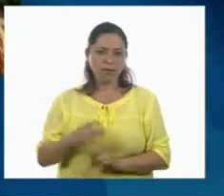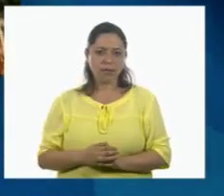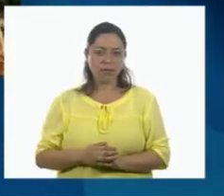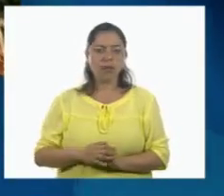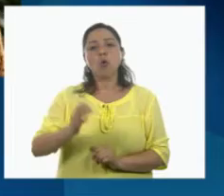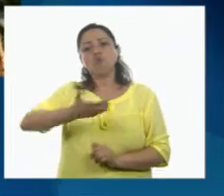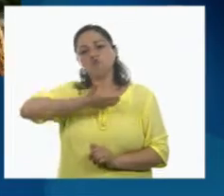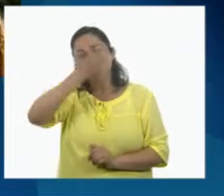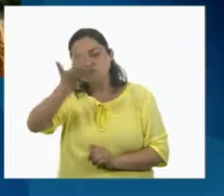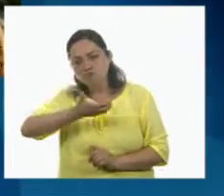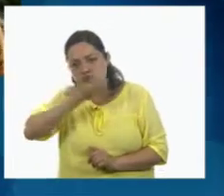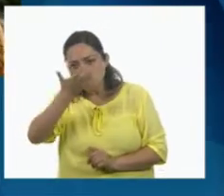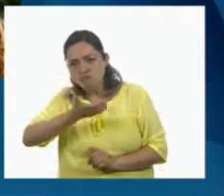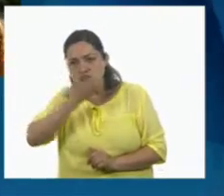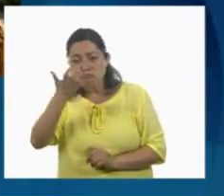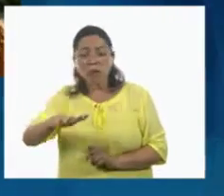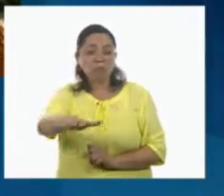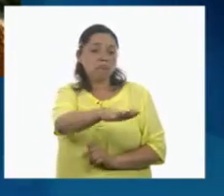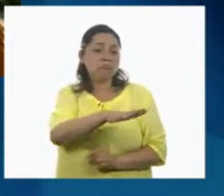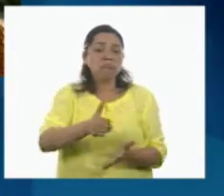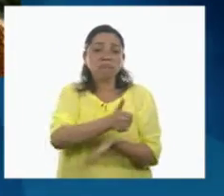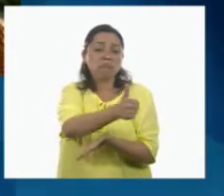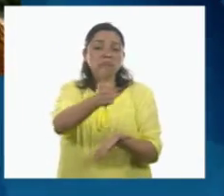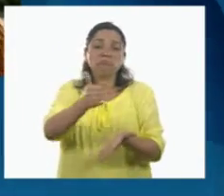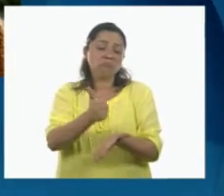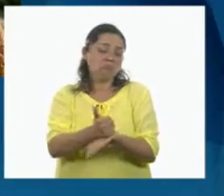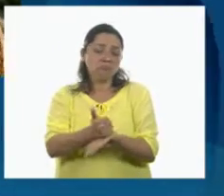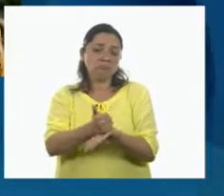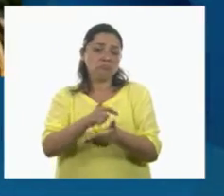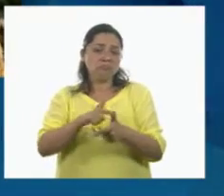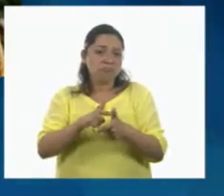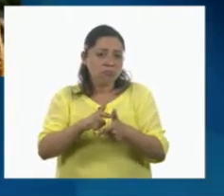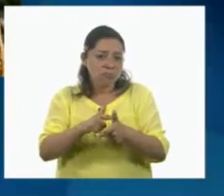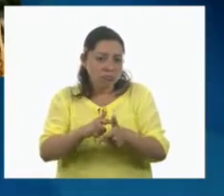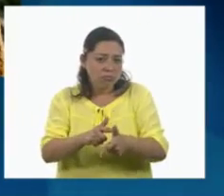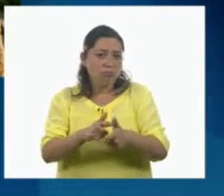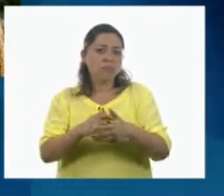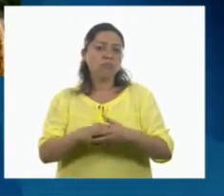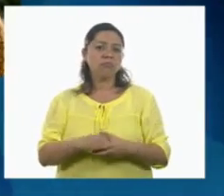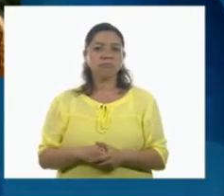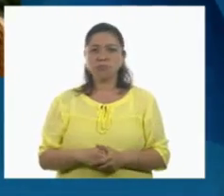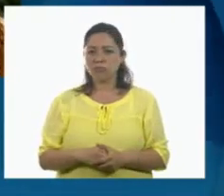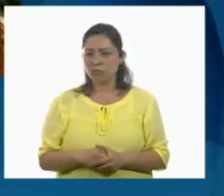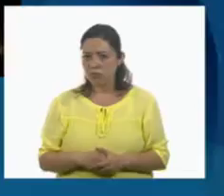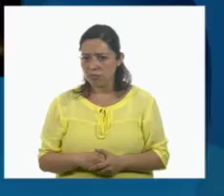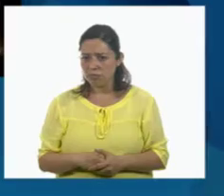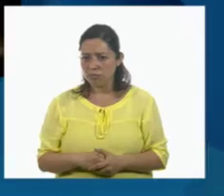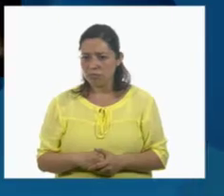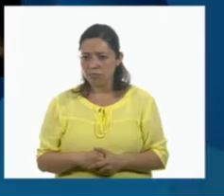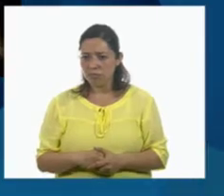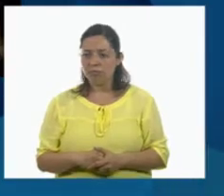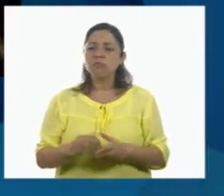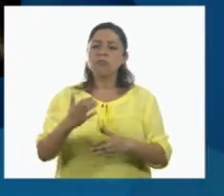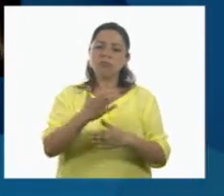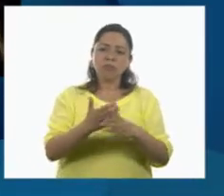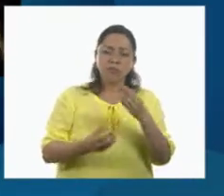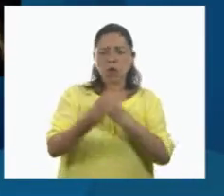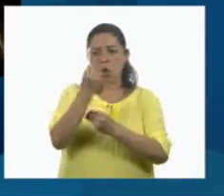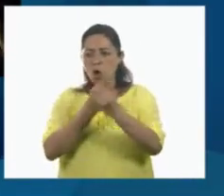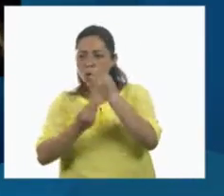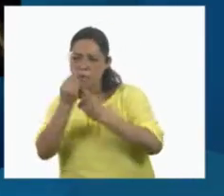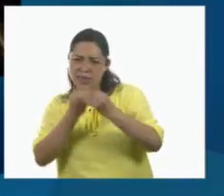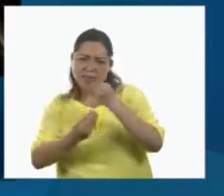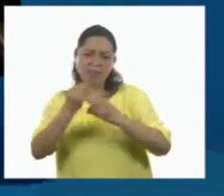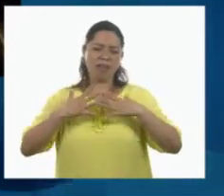y costumbres y la cotidianidad de la gente, sobre todo en cosas tan comunes como es la comida o la indumentaria.